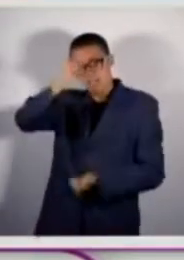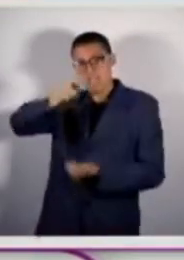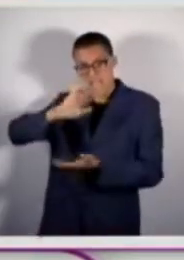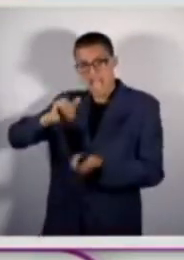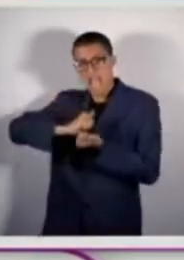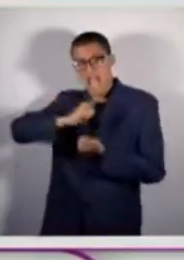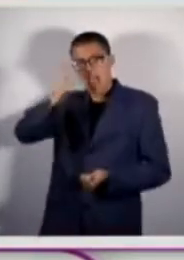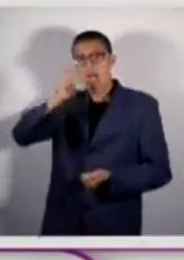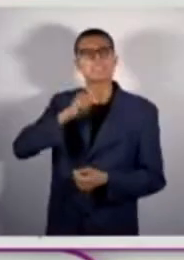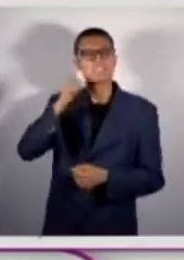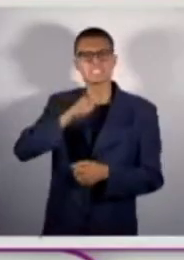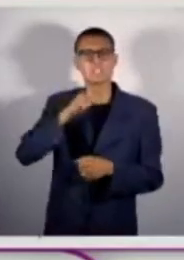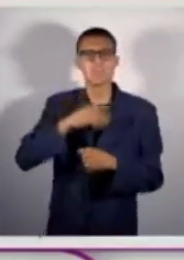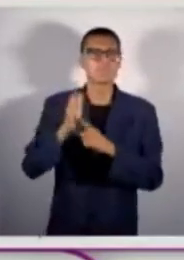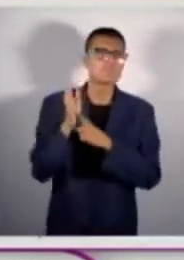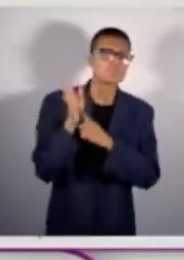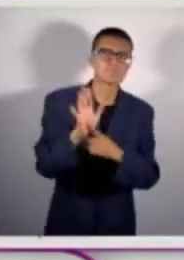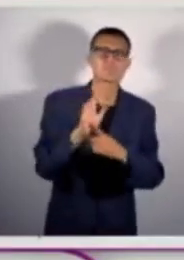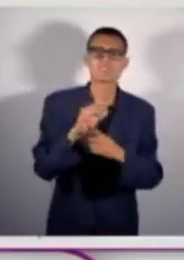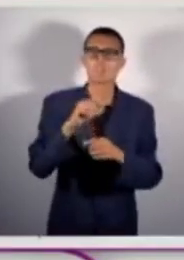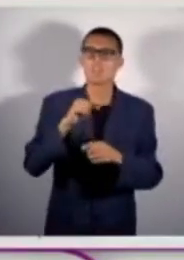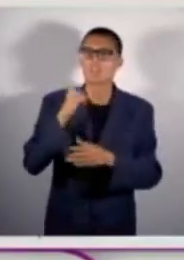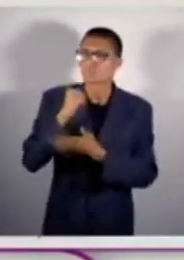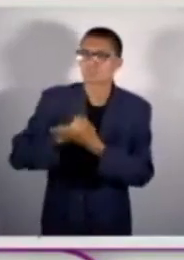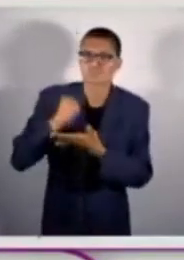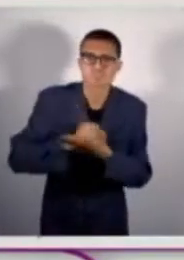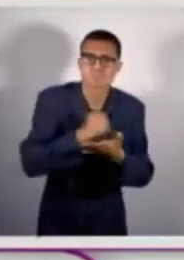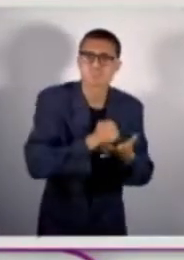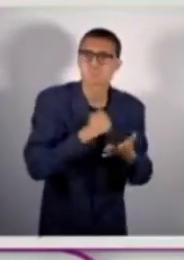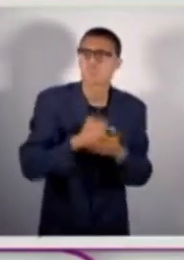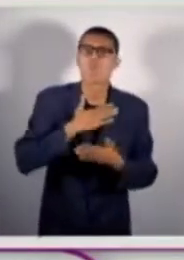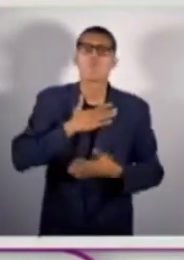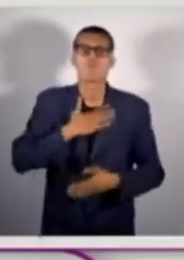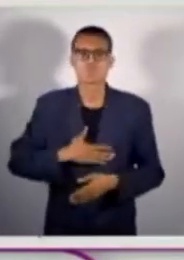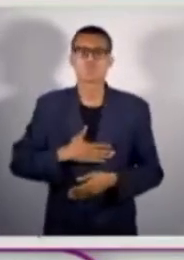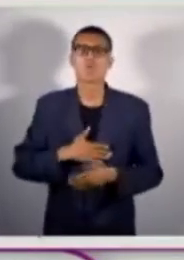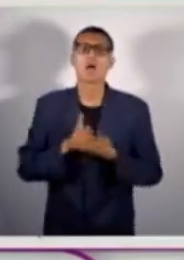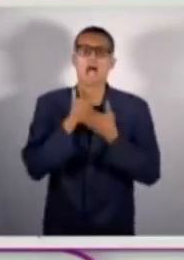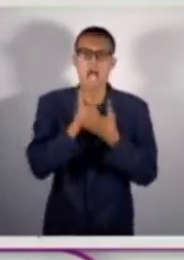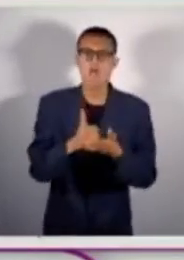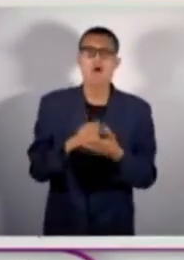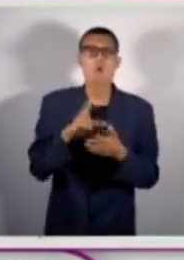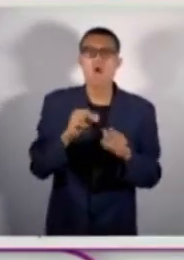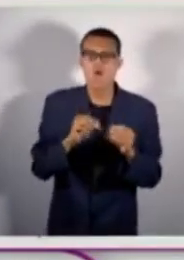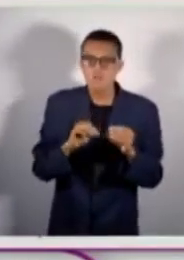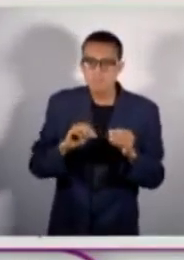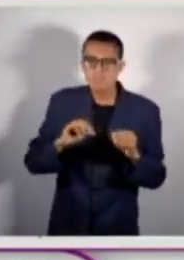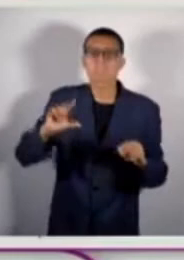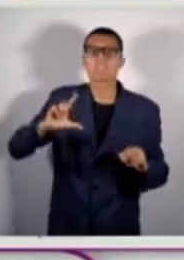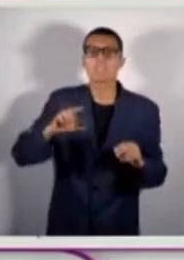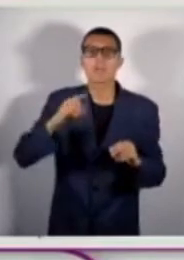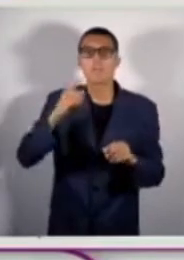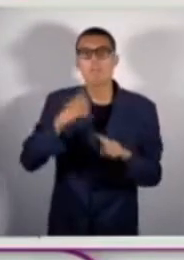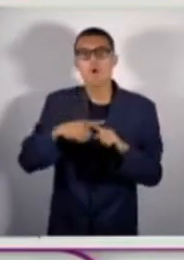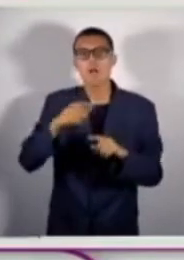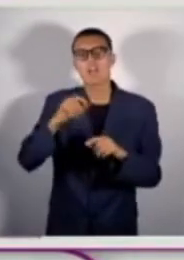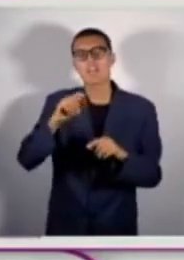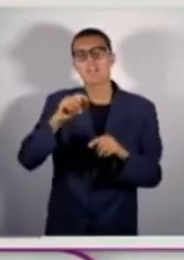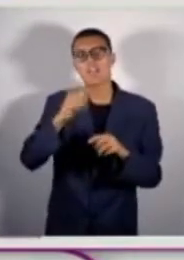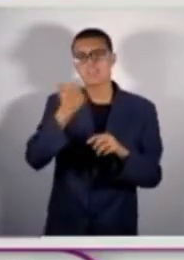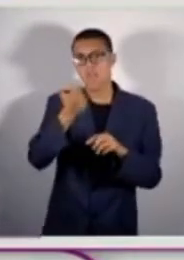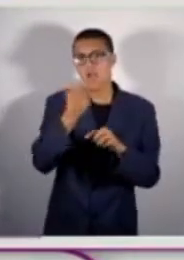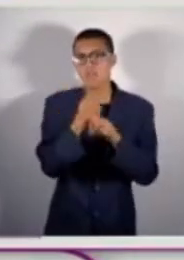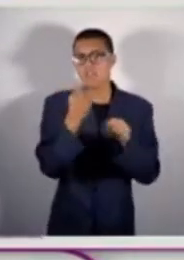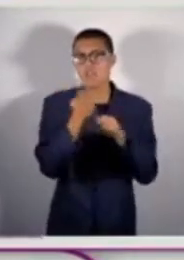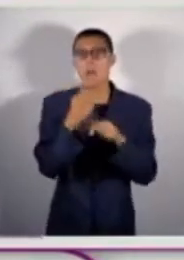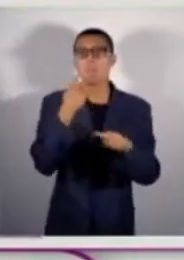regidor y diputado siempre cumplí, siempre estuve luchando por las causas justas, porque no aumentaran el transporte público, por los adultos